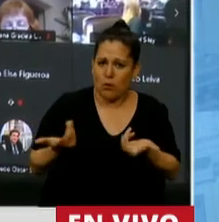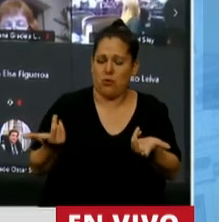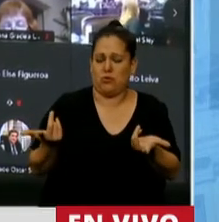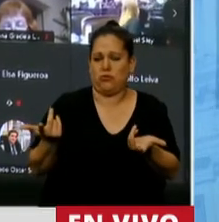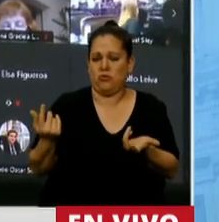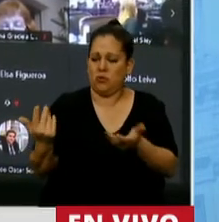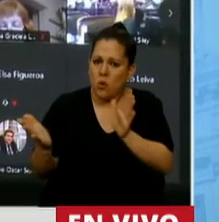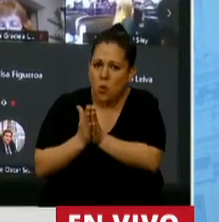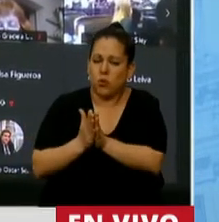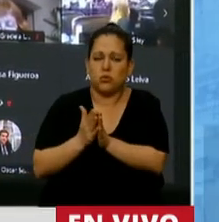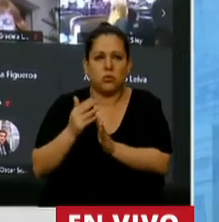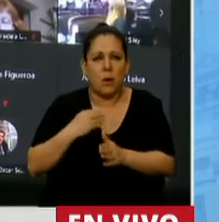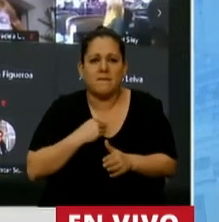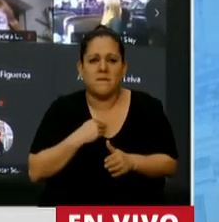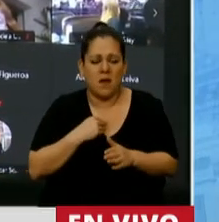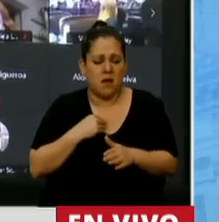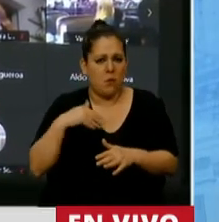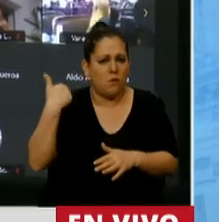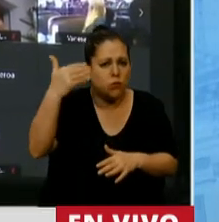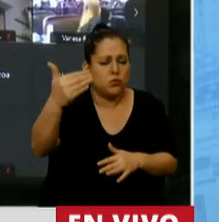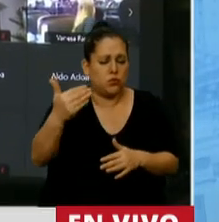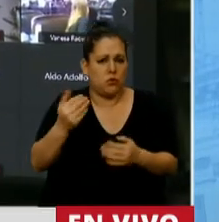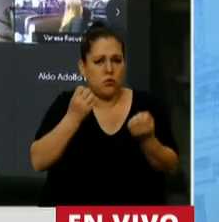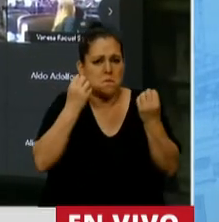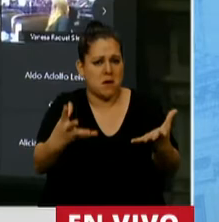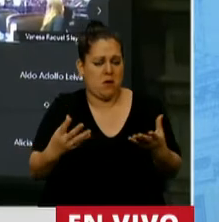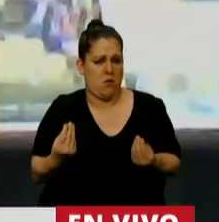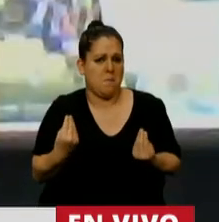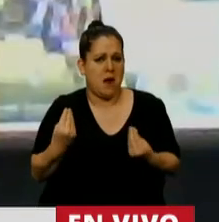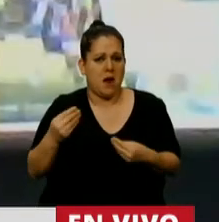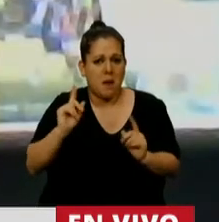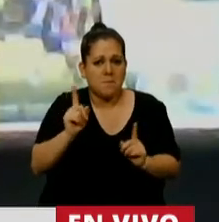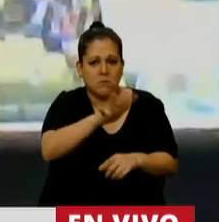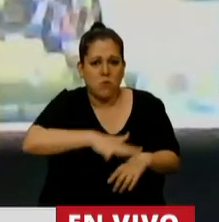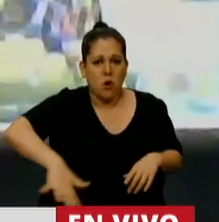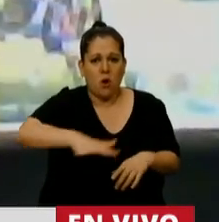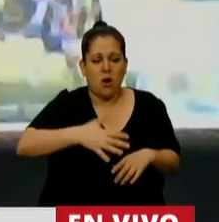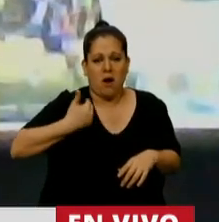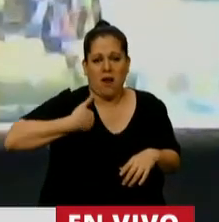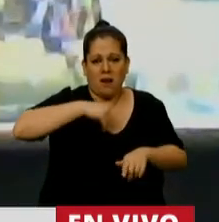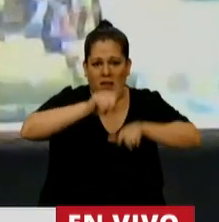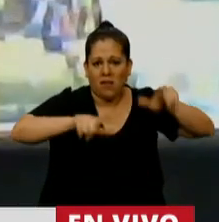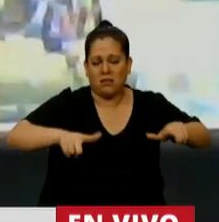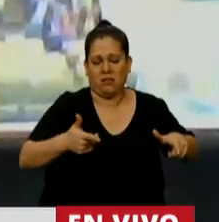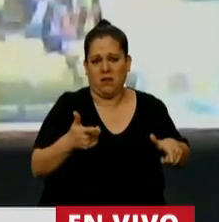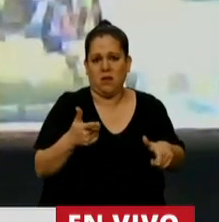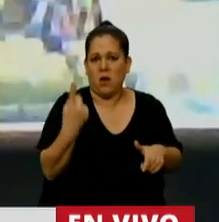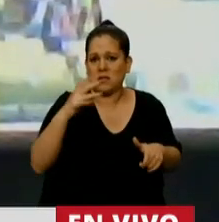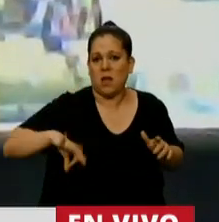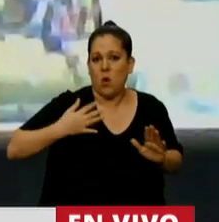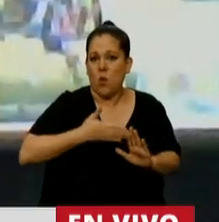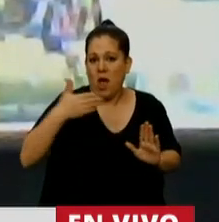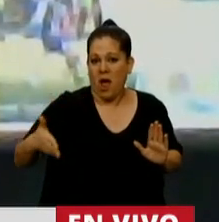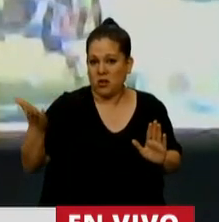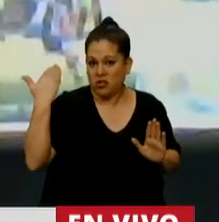esperanza que nosotros tenemos. Esperanza que el pueblo argentino manifestó hace exactamente un año y un